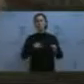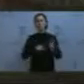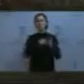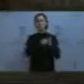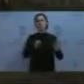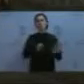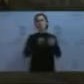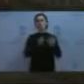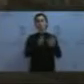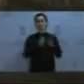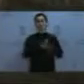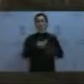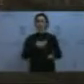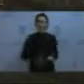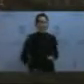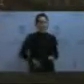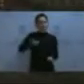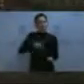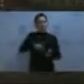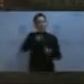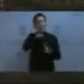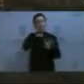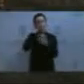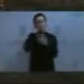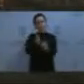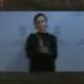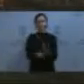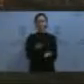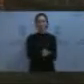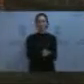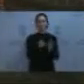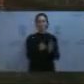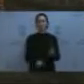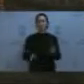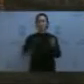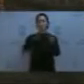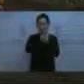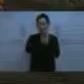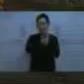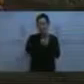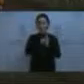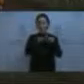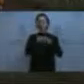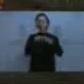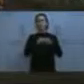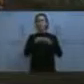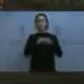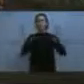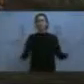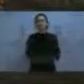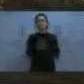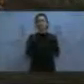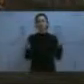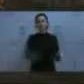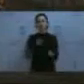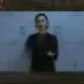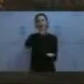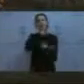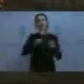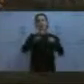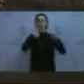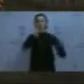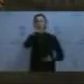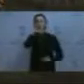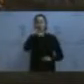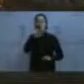9, para mí es fundamental, luego se lo volveré a citar, de la Ley de Uso y Promoción del Bable Asturiano, que